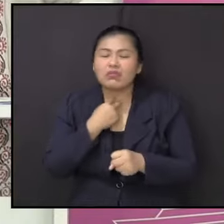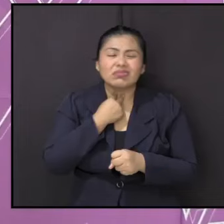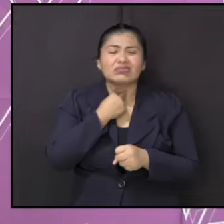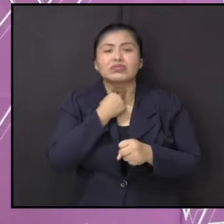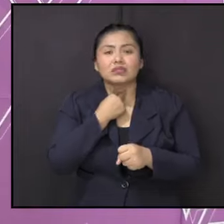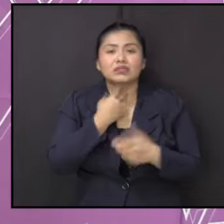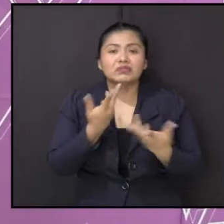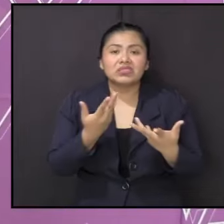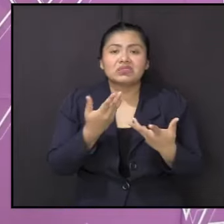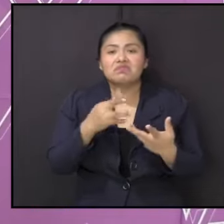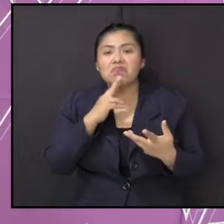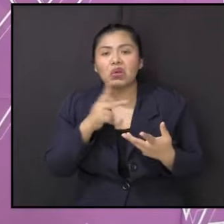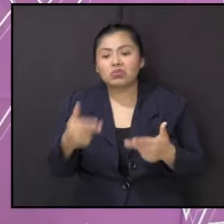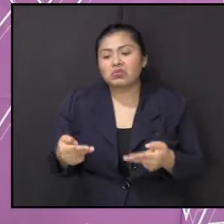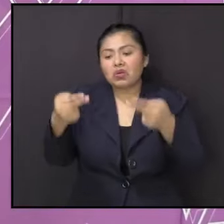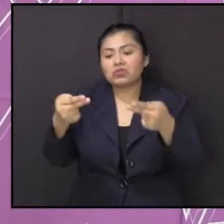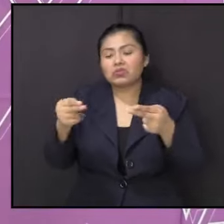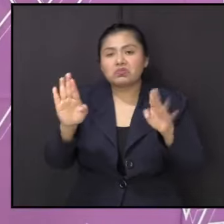Bueno, propiciaron